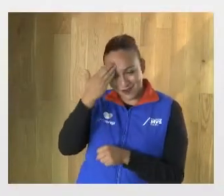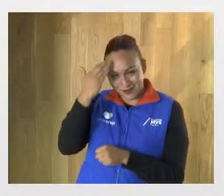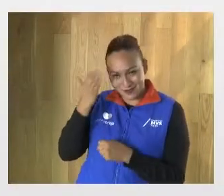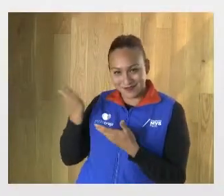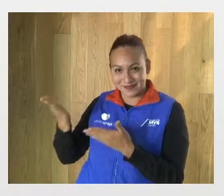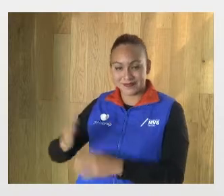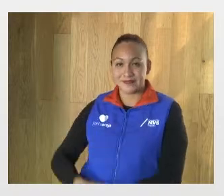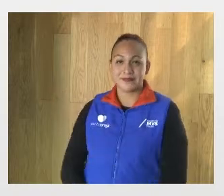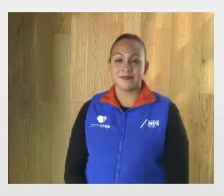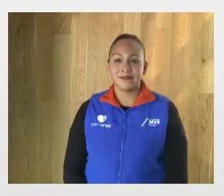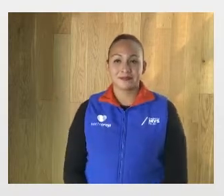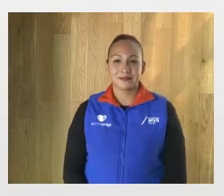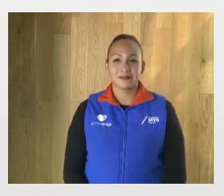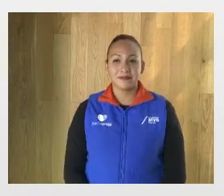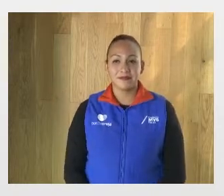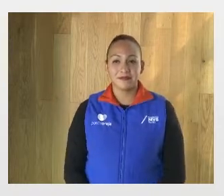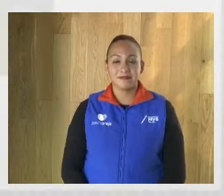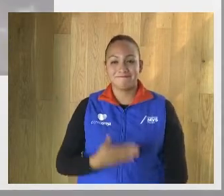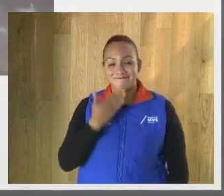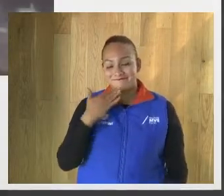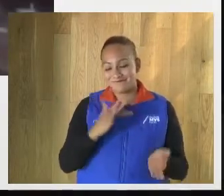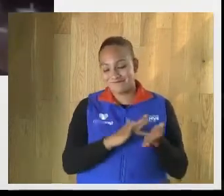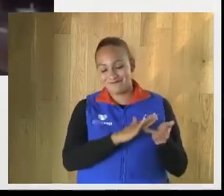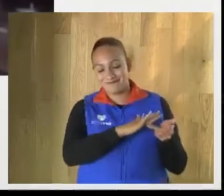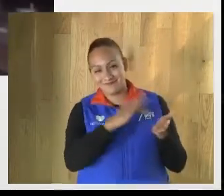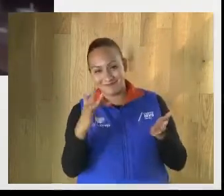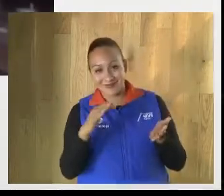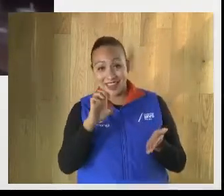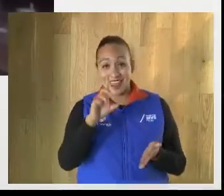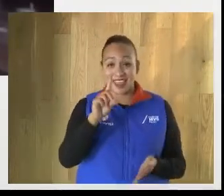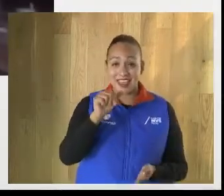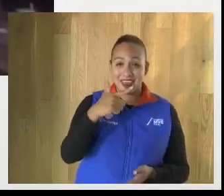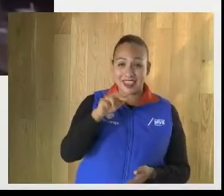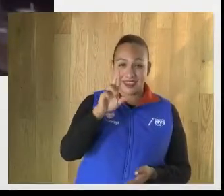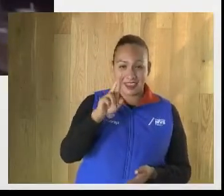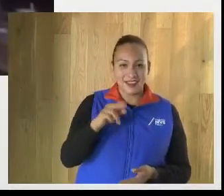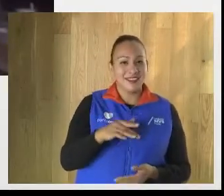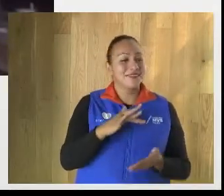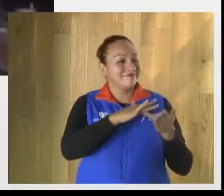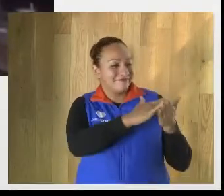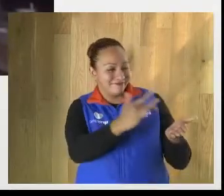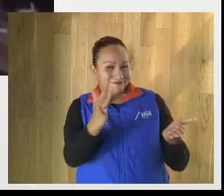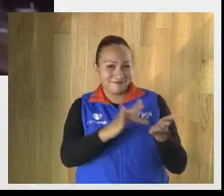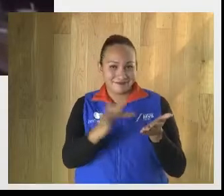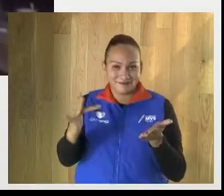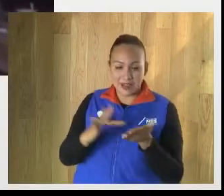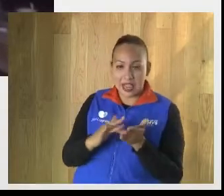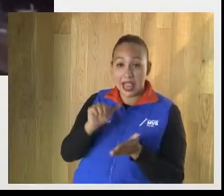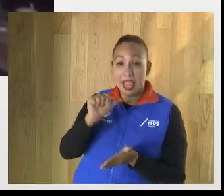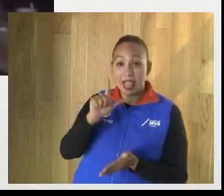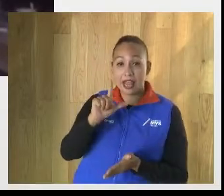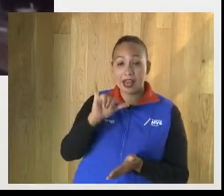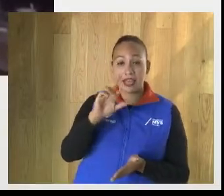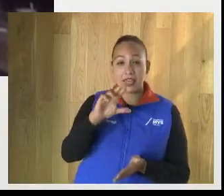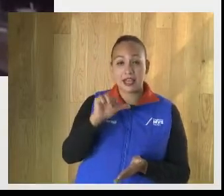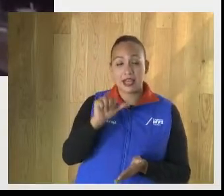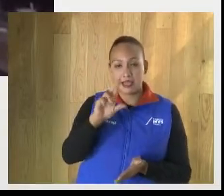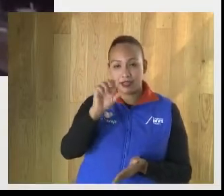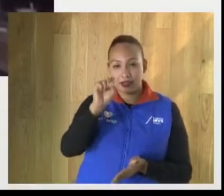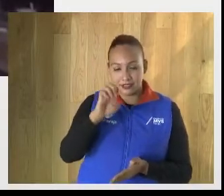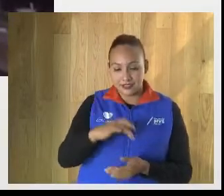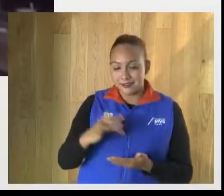Pues muchísimas gracias, Edgar, muchísimas gracias a todo el equipo del CEMEFI de aliarse